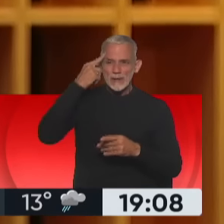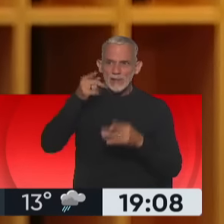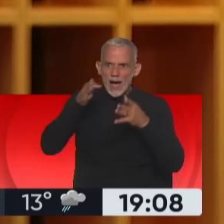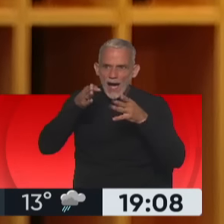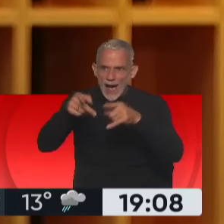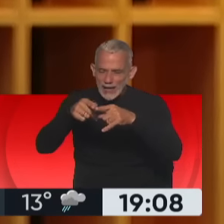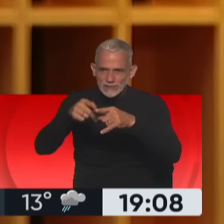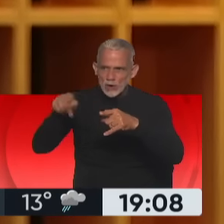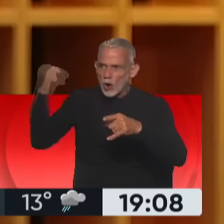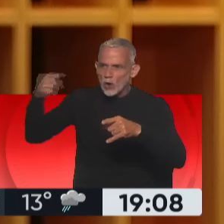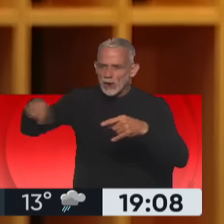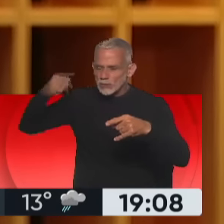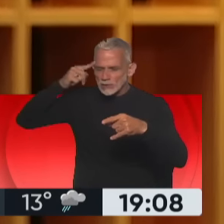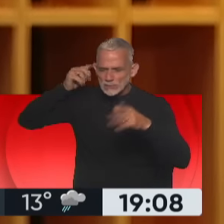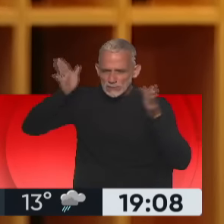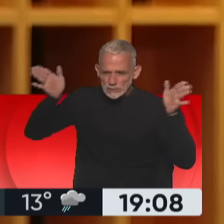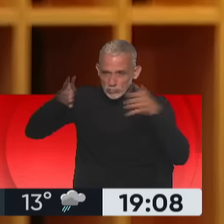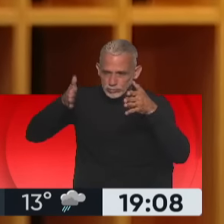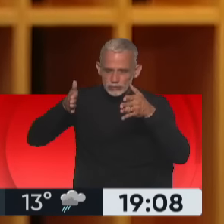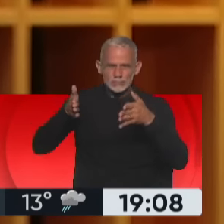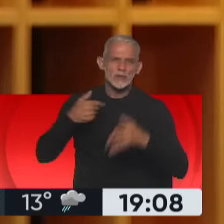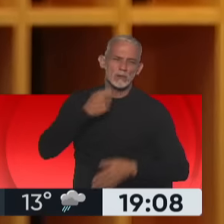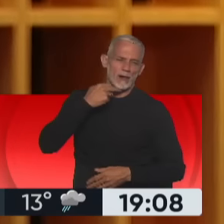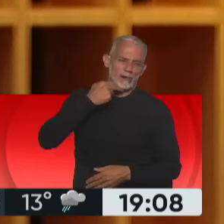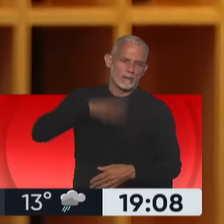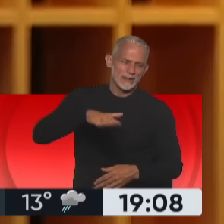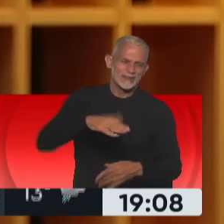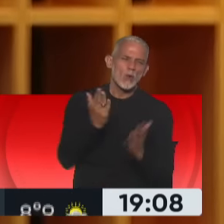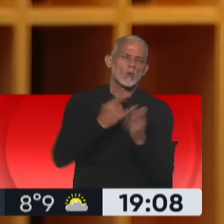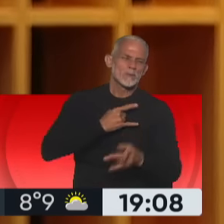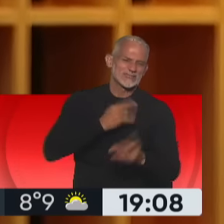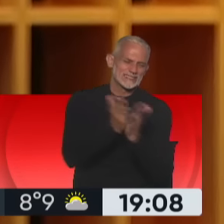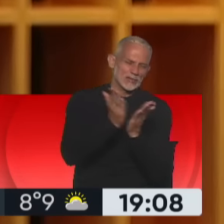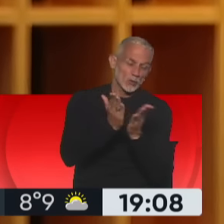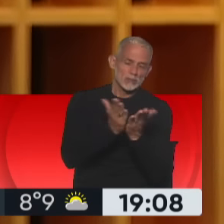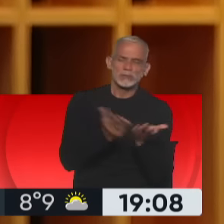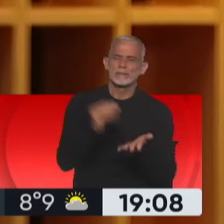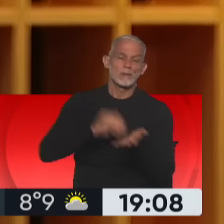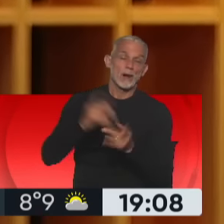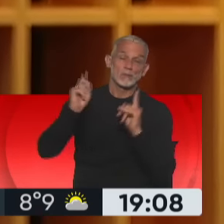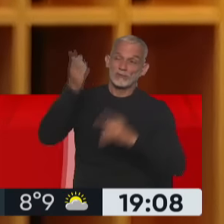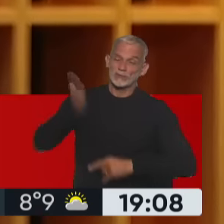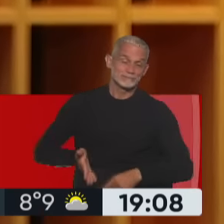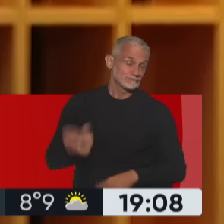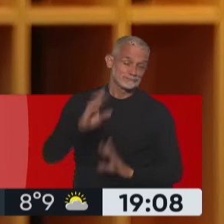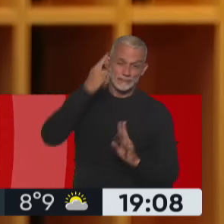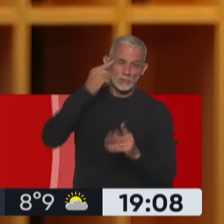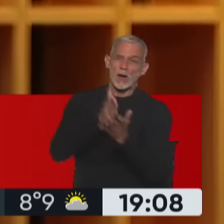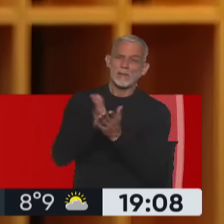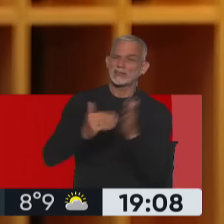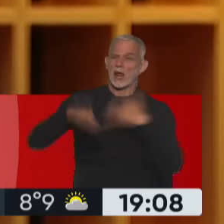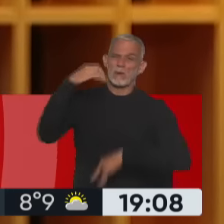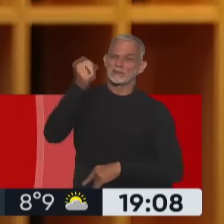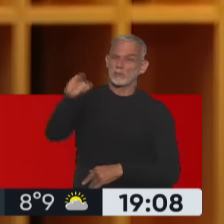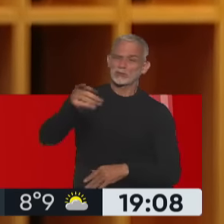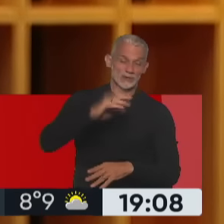cosa. La realidad es que cuando era un borrego estudiando en la universidad, dije otro profesor que cree que su materia es la más